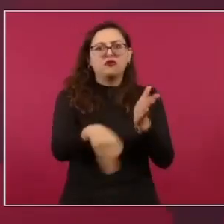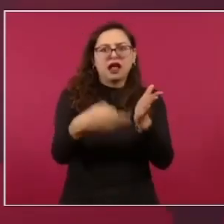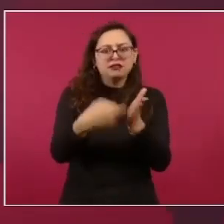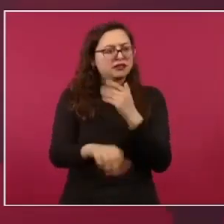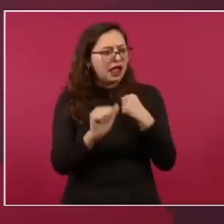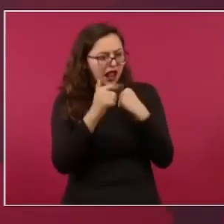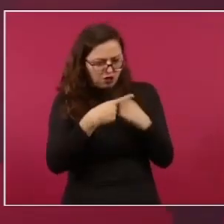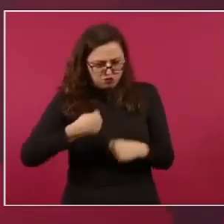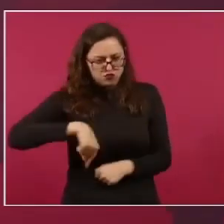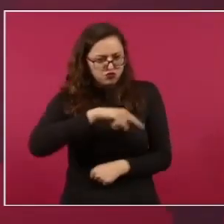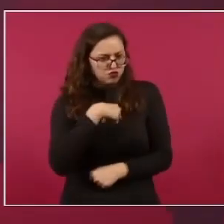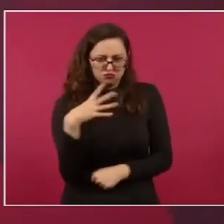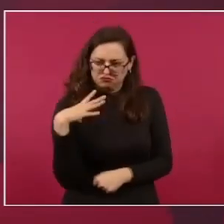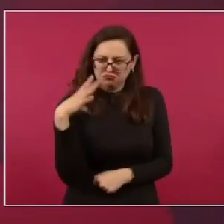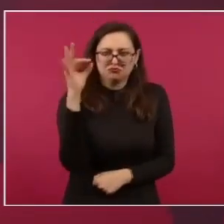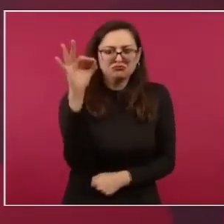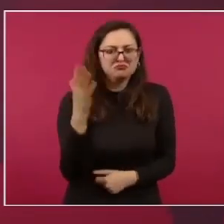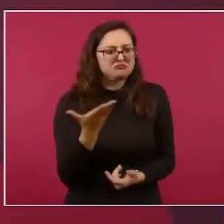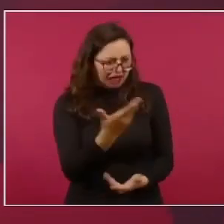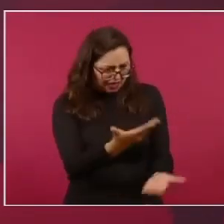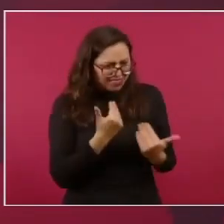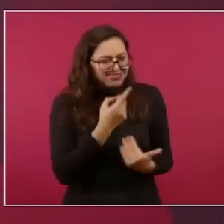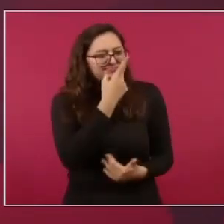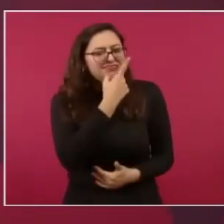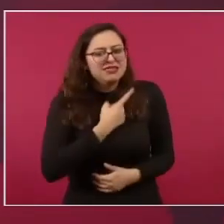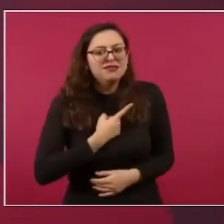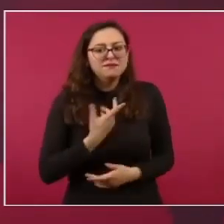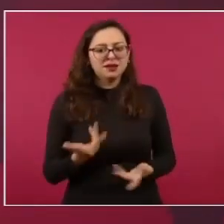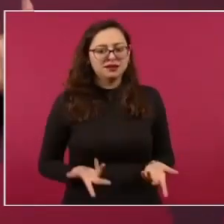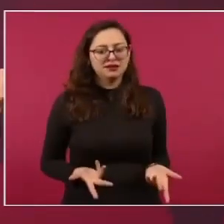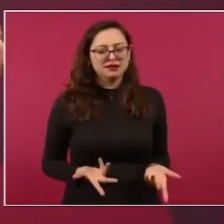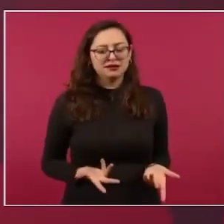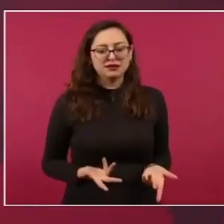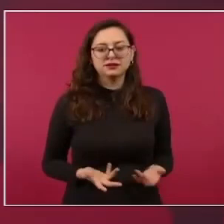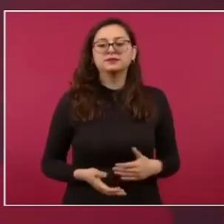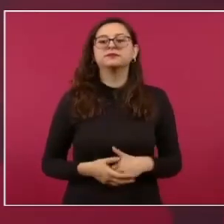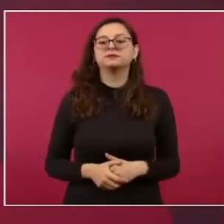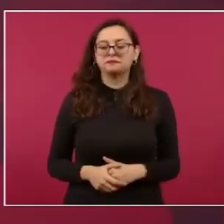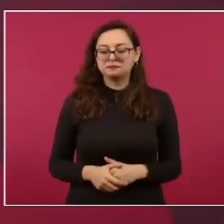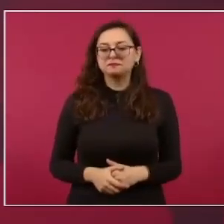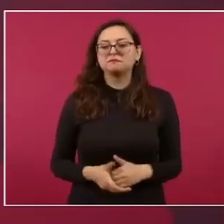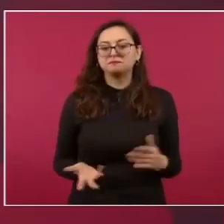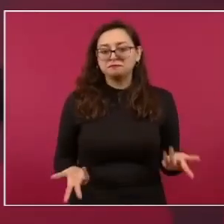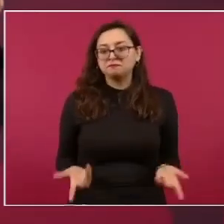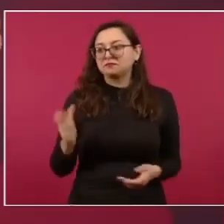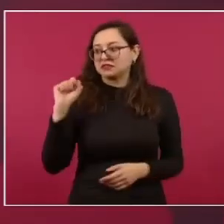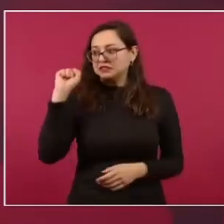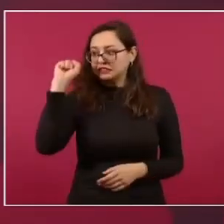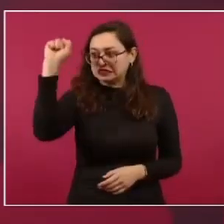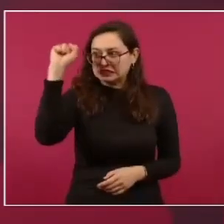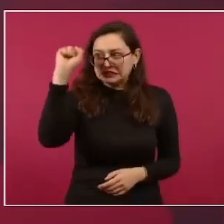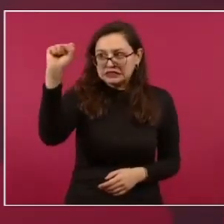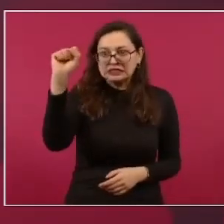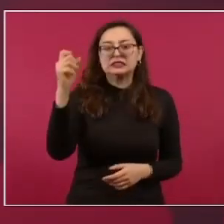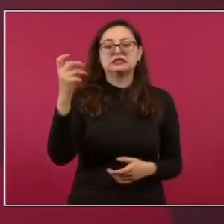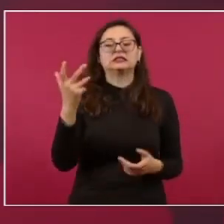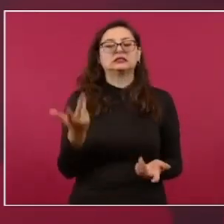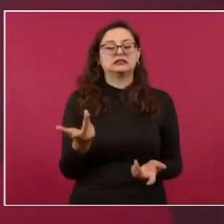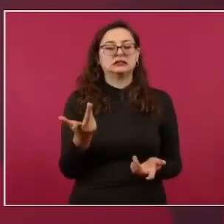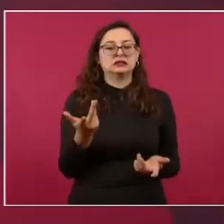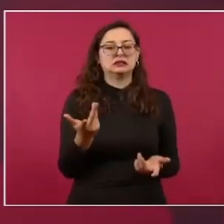empresa? Y así en esa mesa técnica donde participaron tanto personas del sindicato,